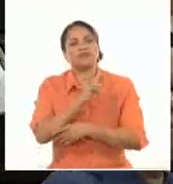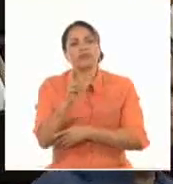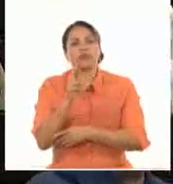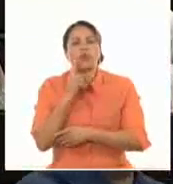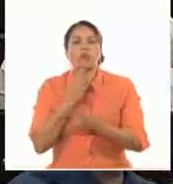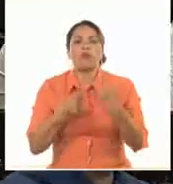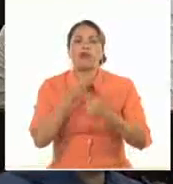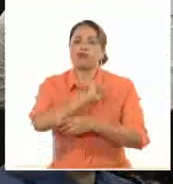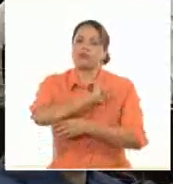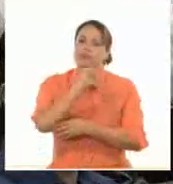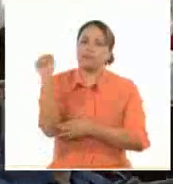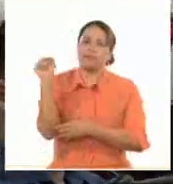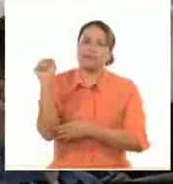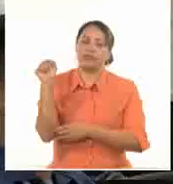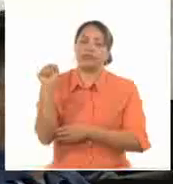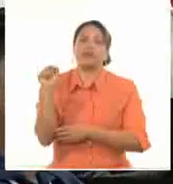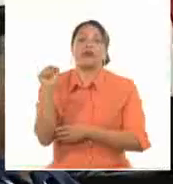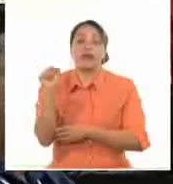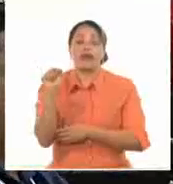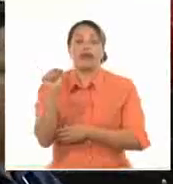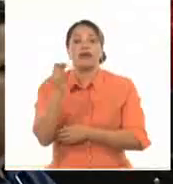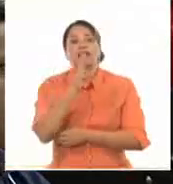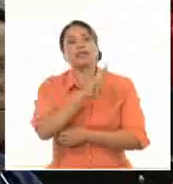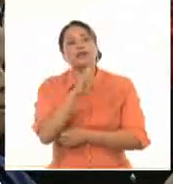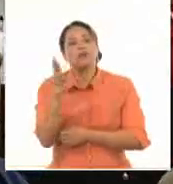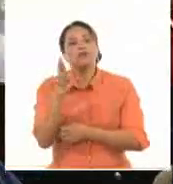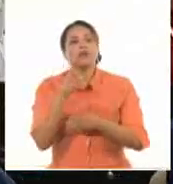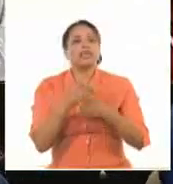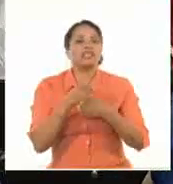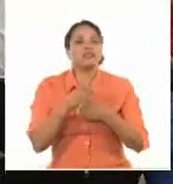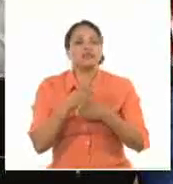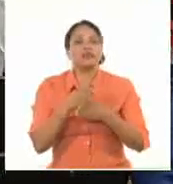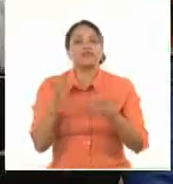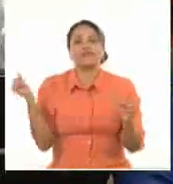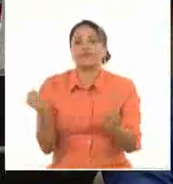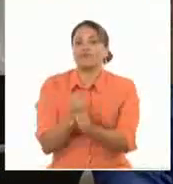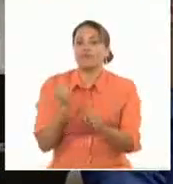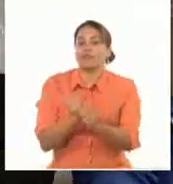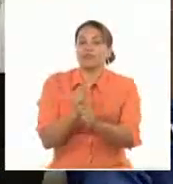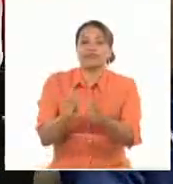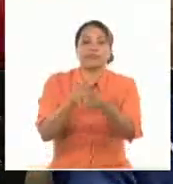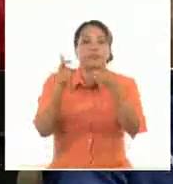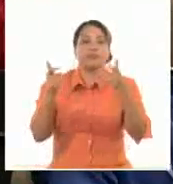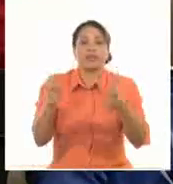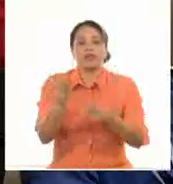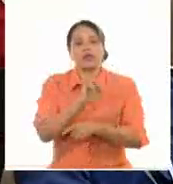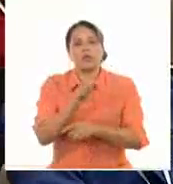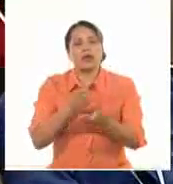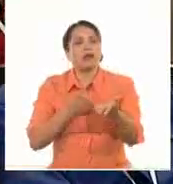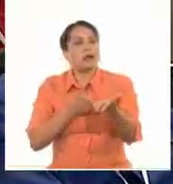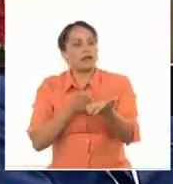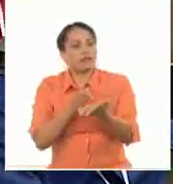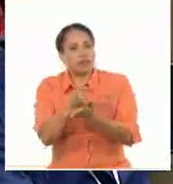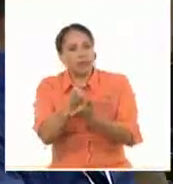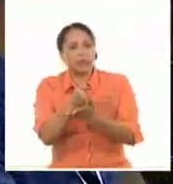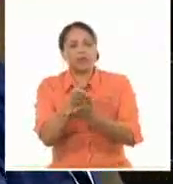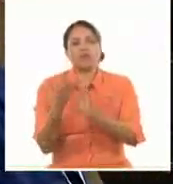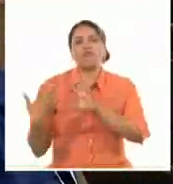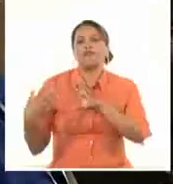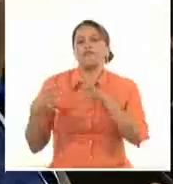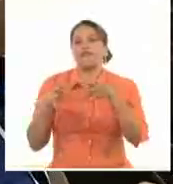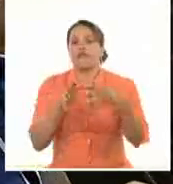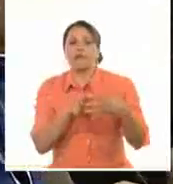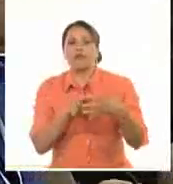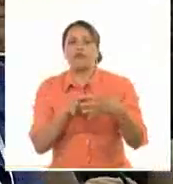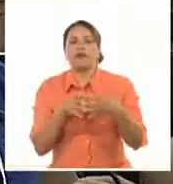vencida. La revolución es una inmensa obra y a la vez es el camino, es el medio, es la